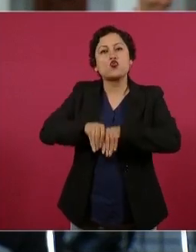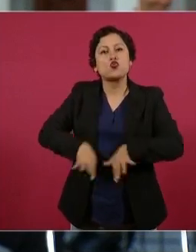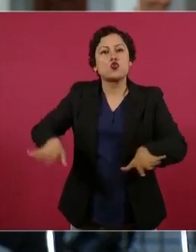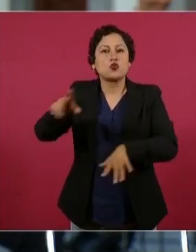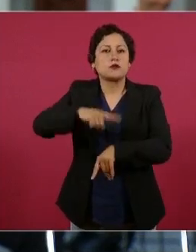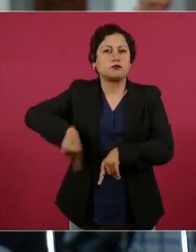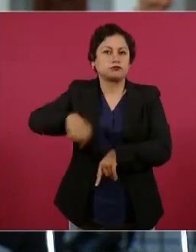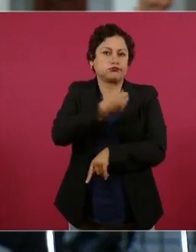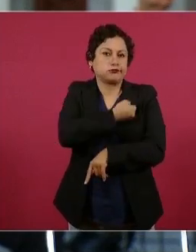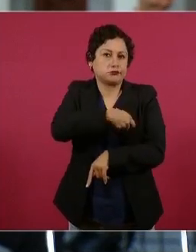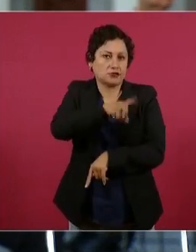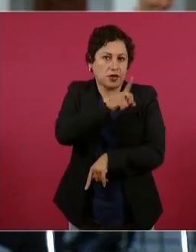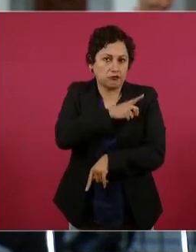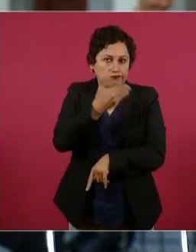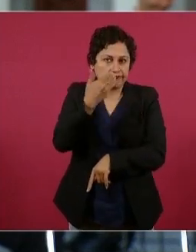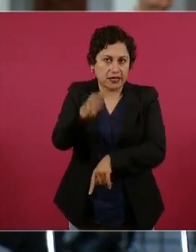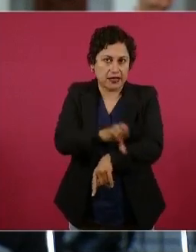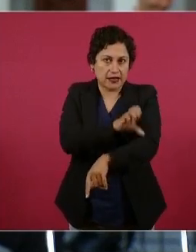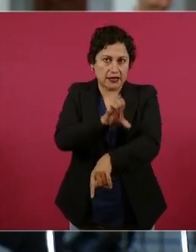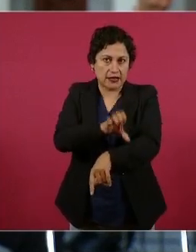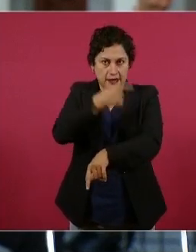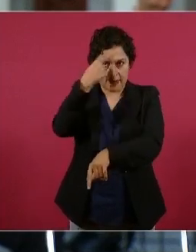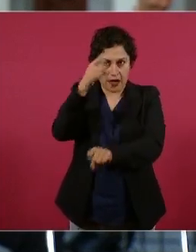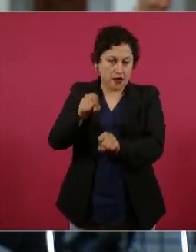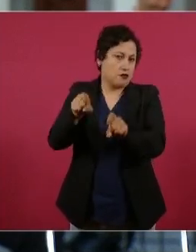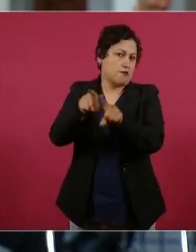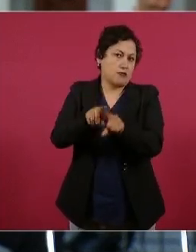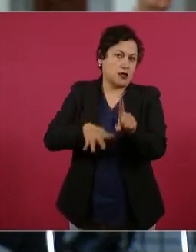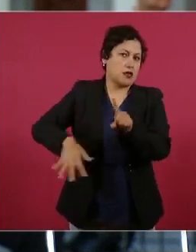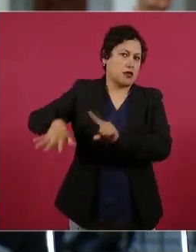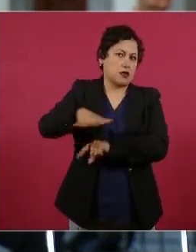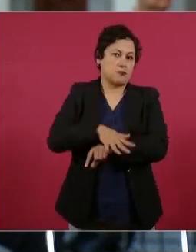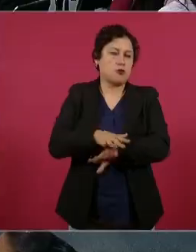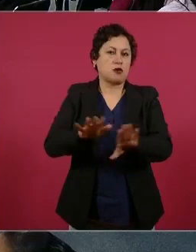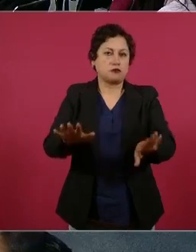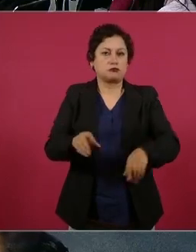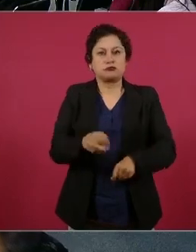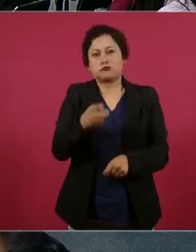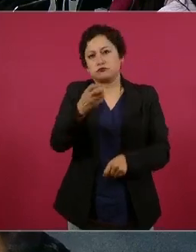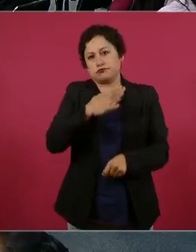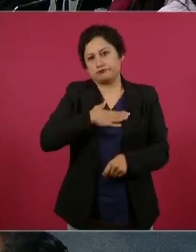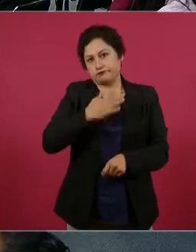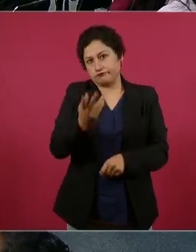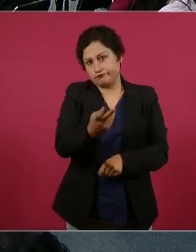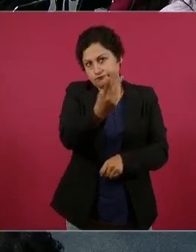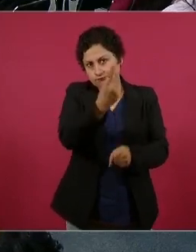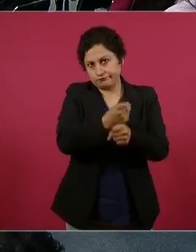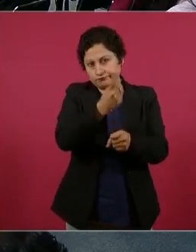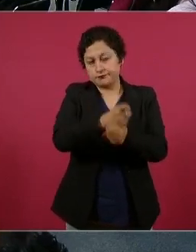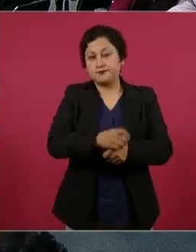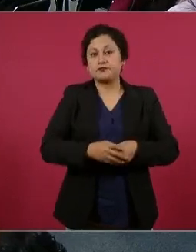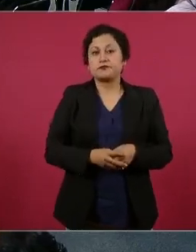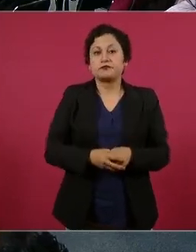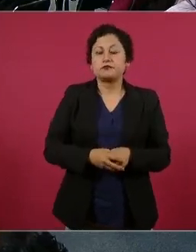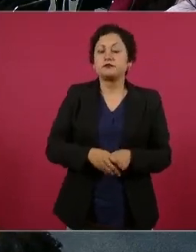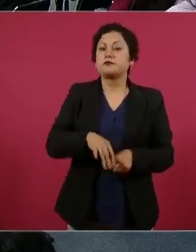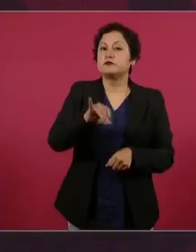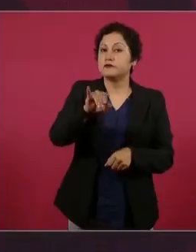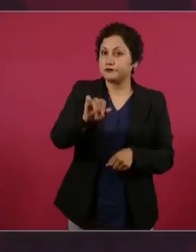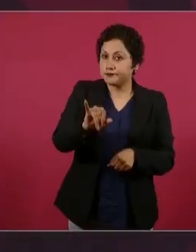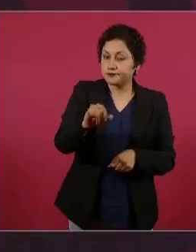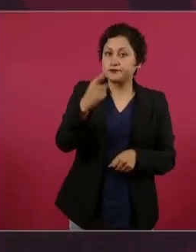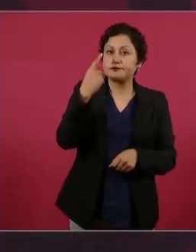sana, pues, ¿no? A Playa del Carmen. Sería como mi primer planteamiento, señor presidente. Sí, gracias. En el caso, lo primero